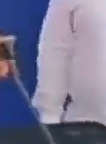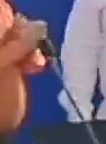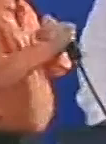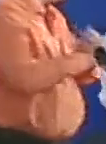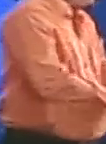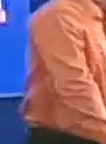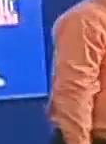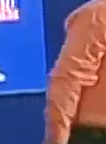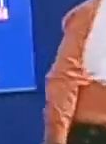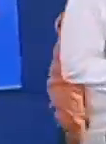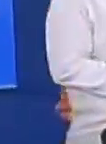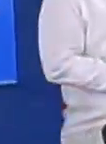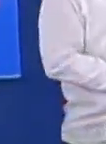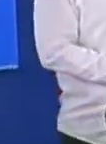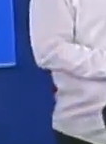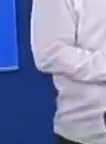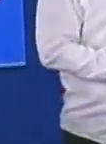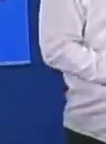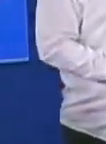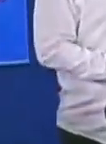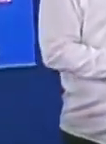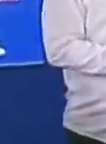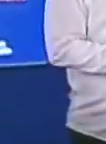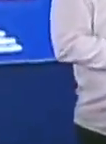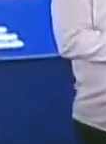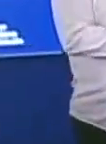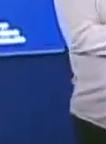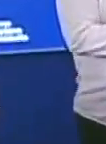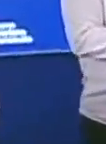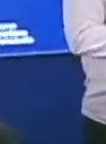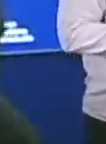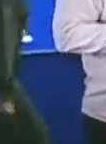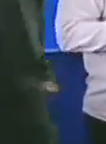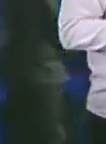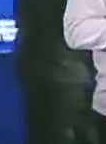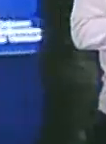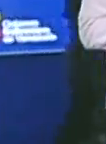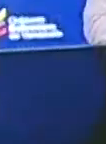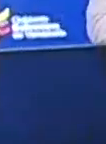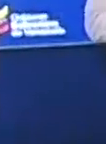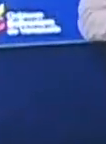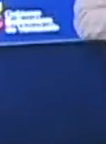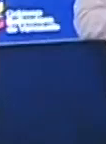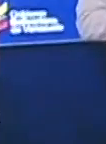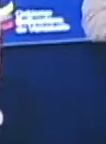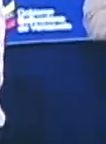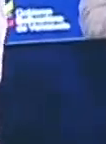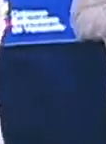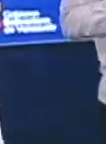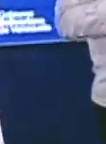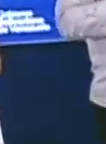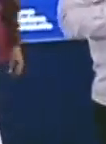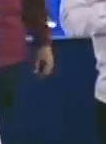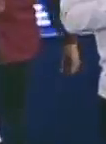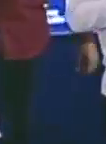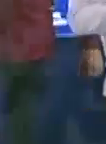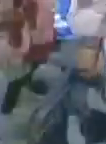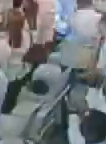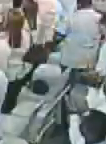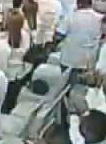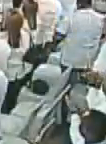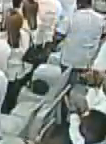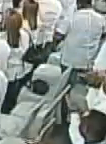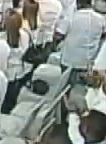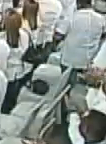de la República de Cuba al presidente constitucional de la República Bolivariana de Venezuela, Nicolás Maduro Moros, en